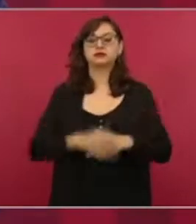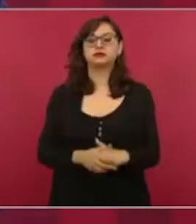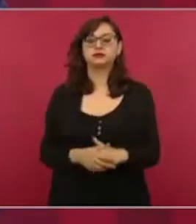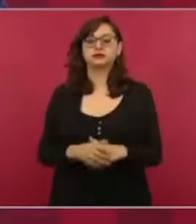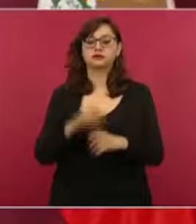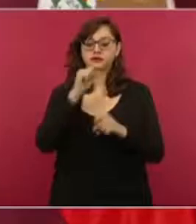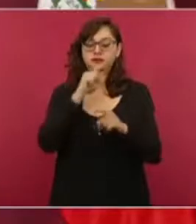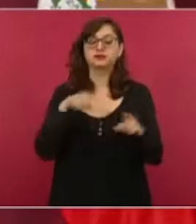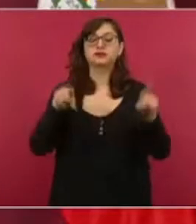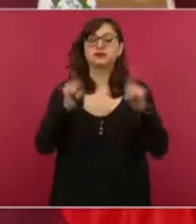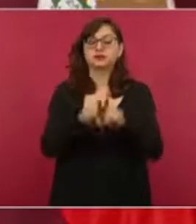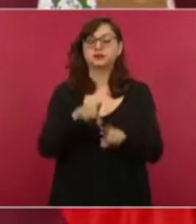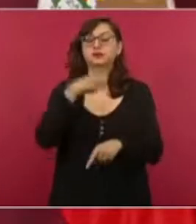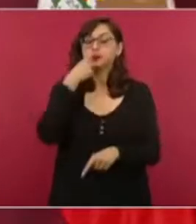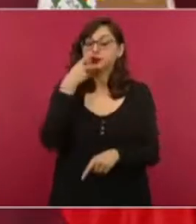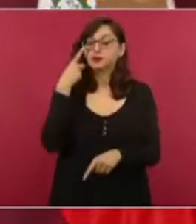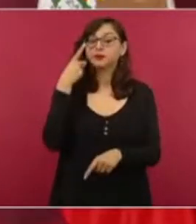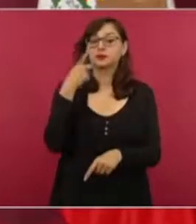que no veo bien,